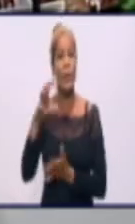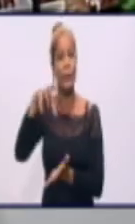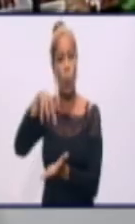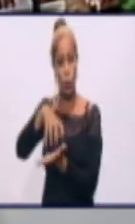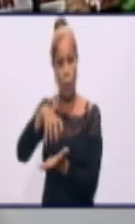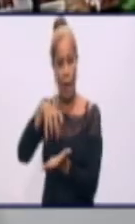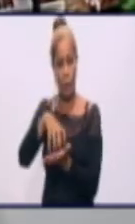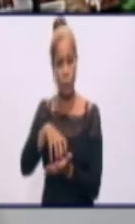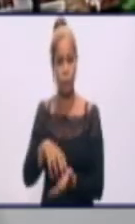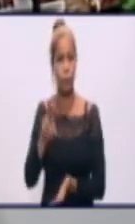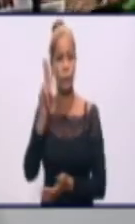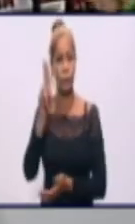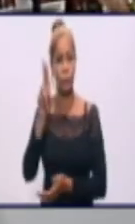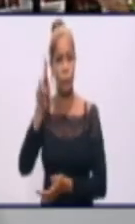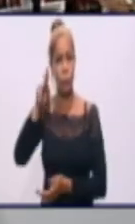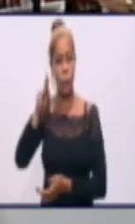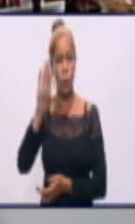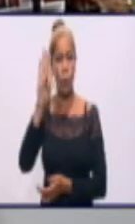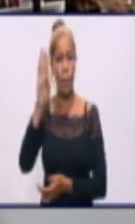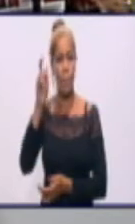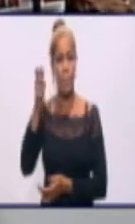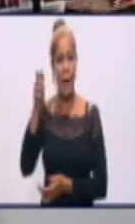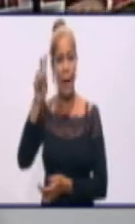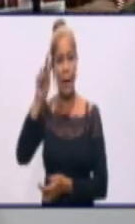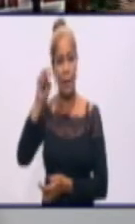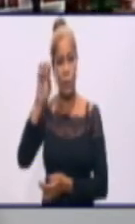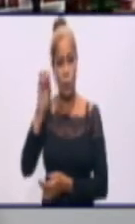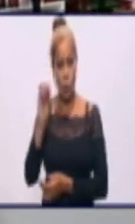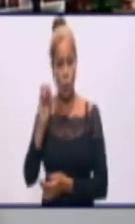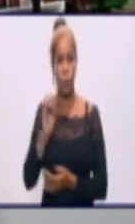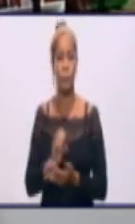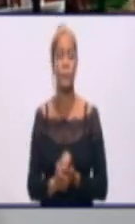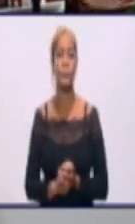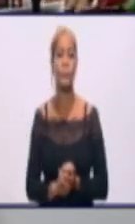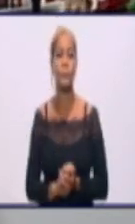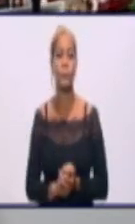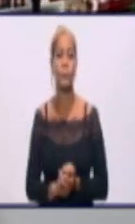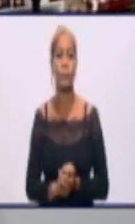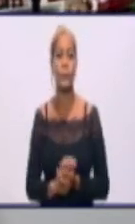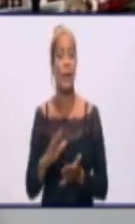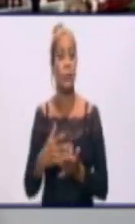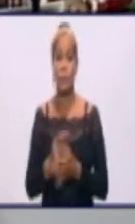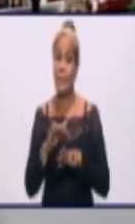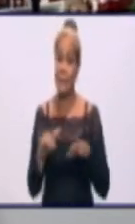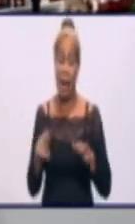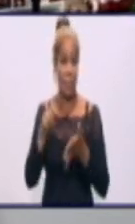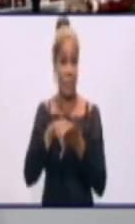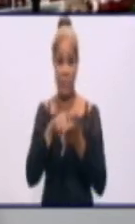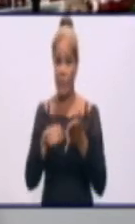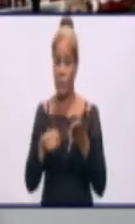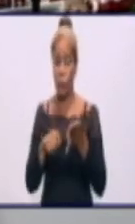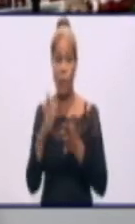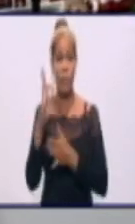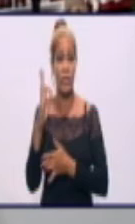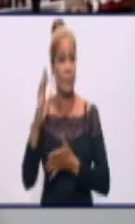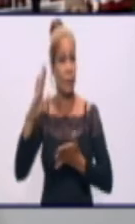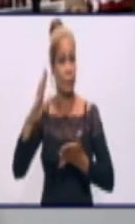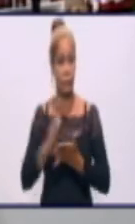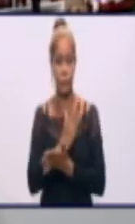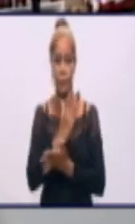que aclarar este tema porque te estamos presentando por planificación física, y la planificación física no existe. Es Instituto de